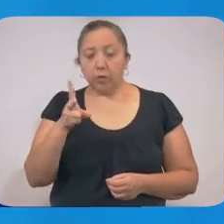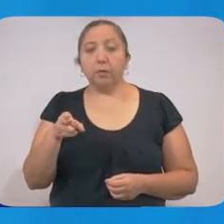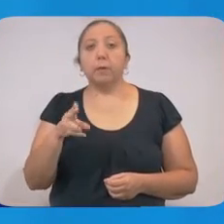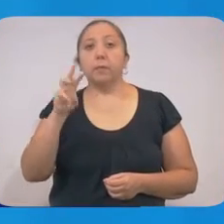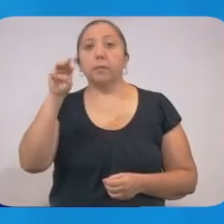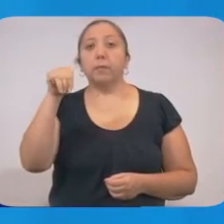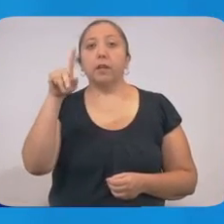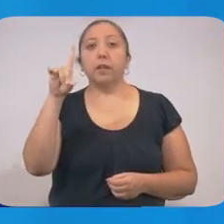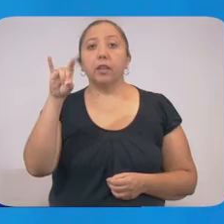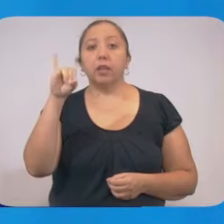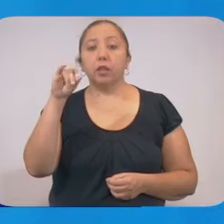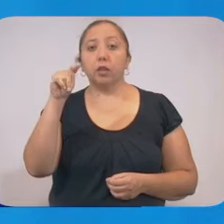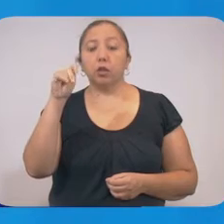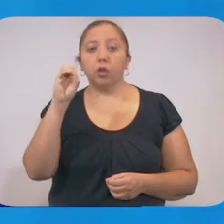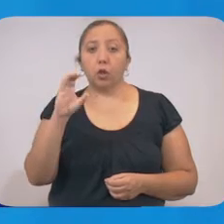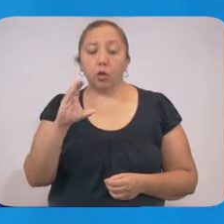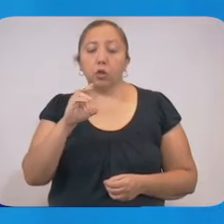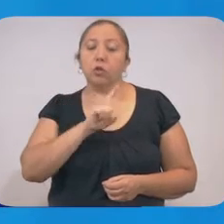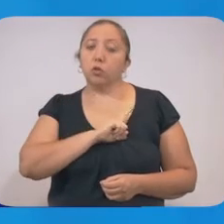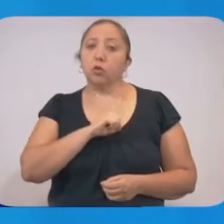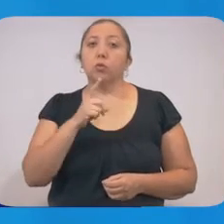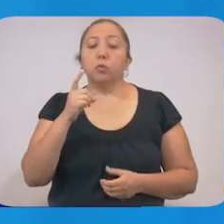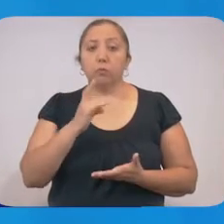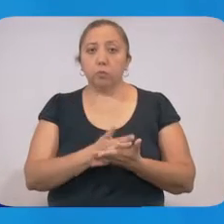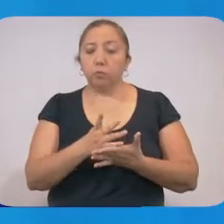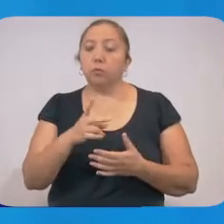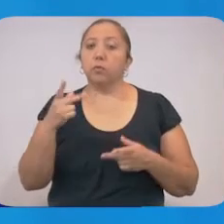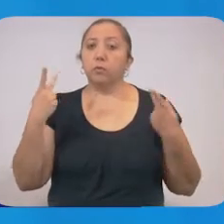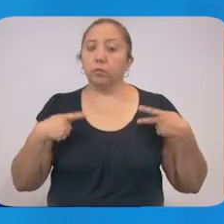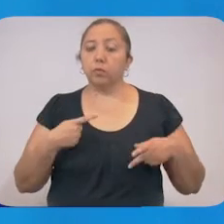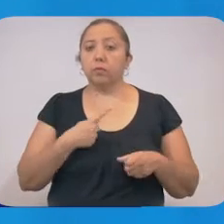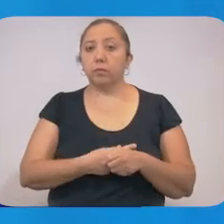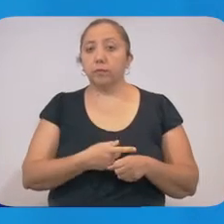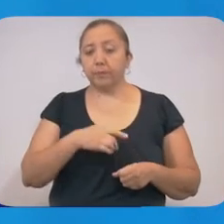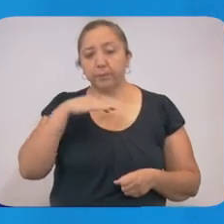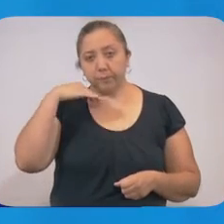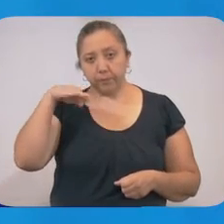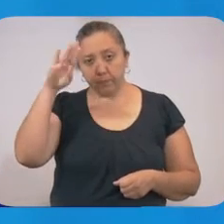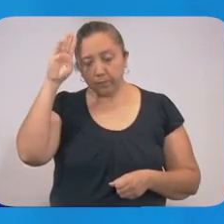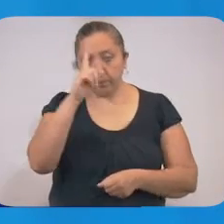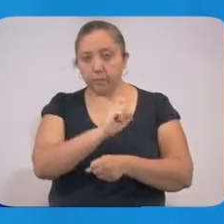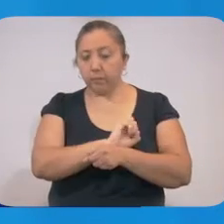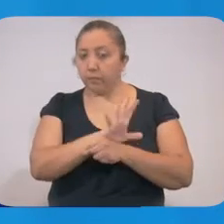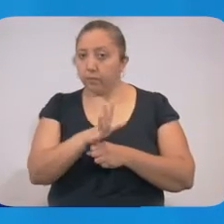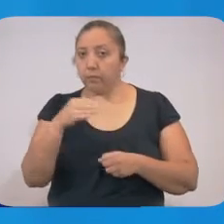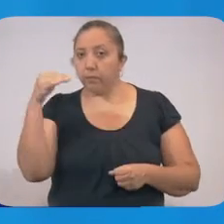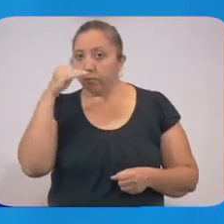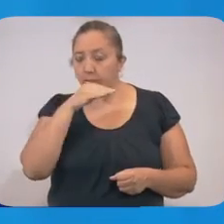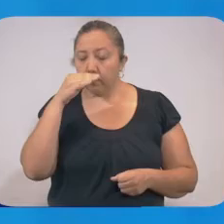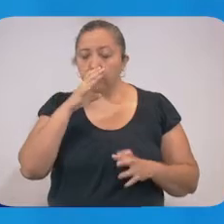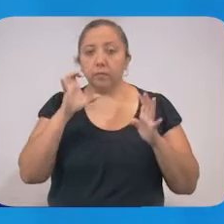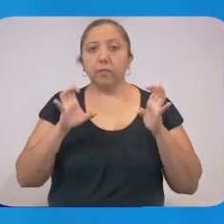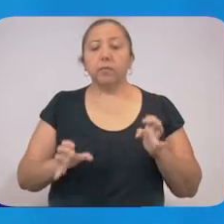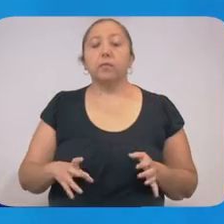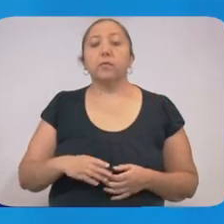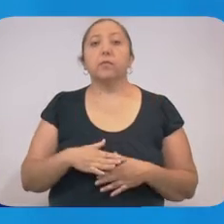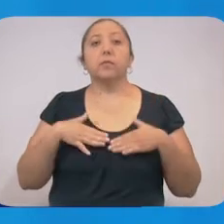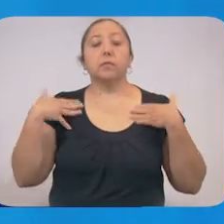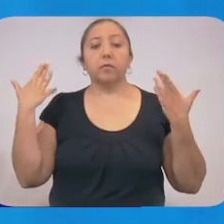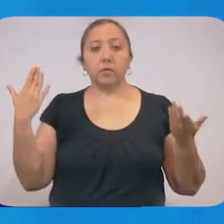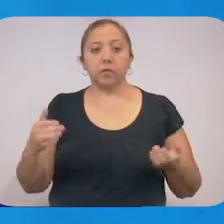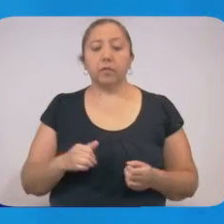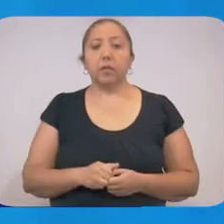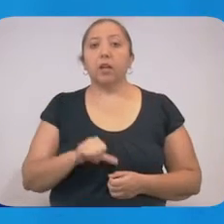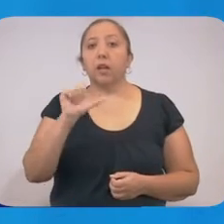aplicación Meditoc está diseñada para uso único y exclusivo de quienes presentan síntomas de coronavirus. Es gratis y se encuentra disponible para